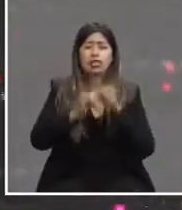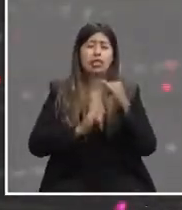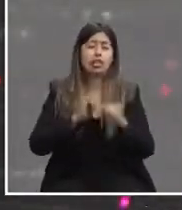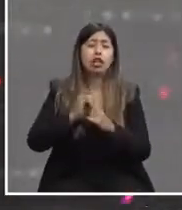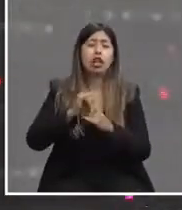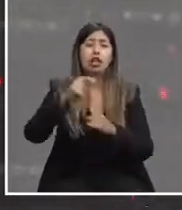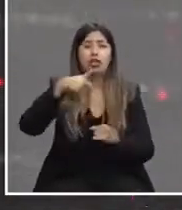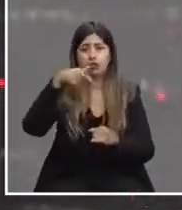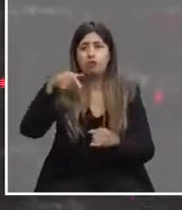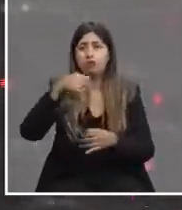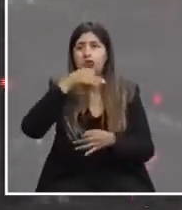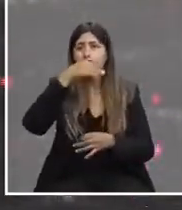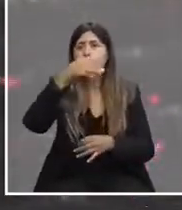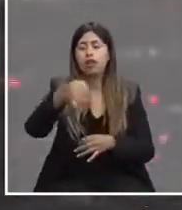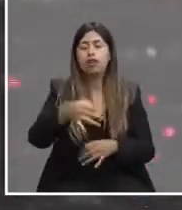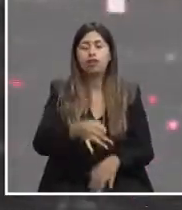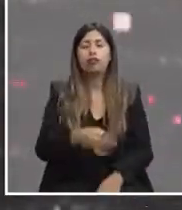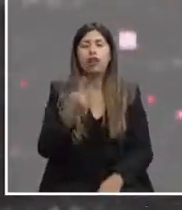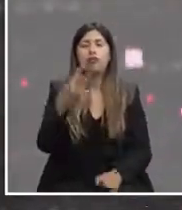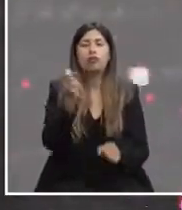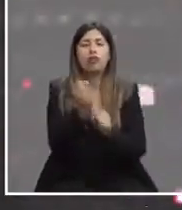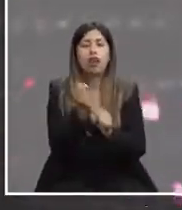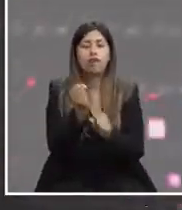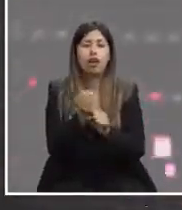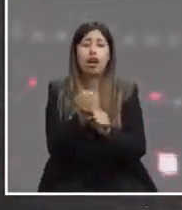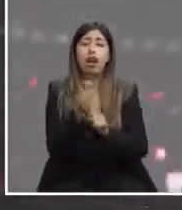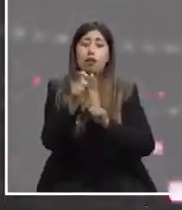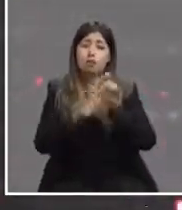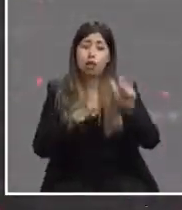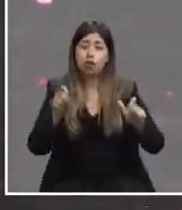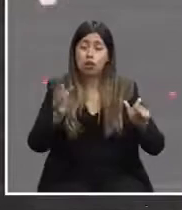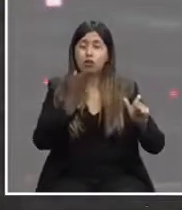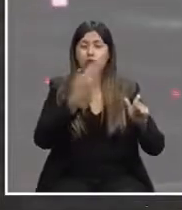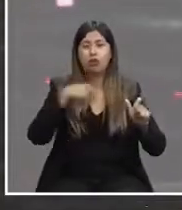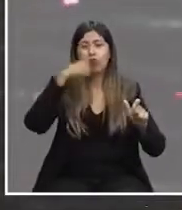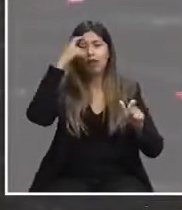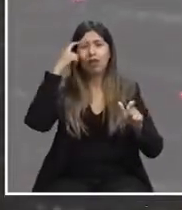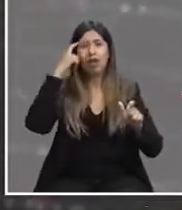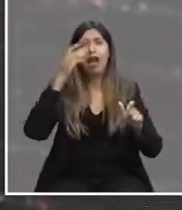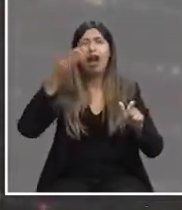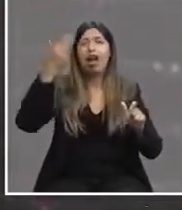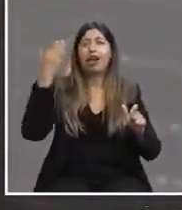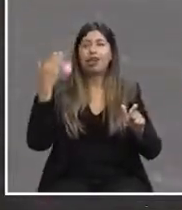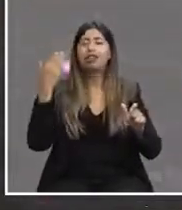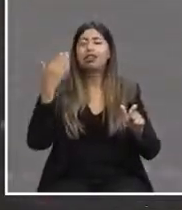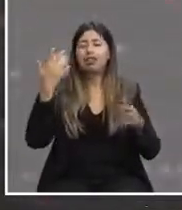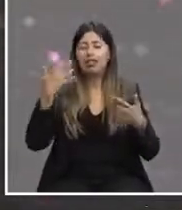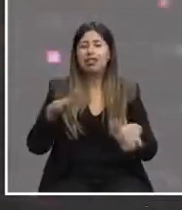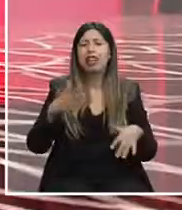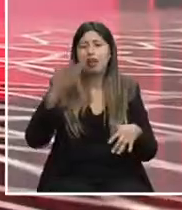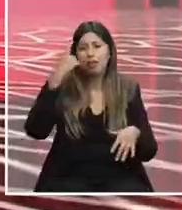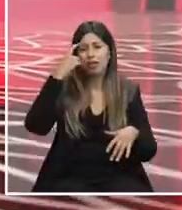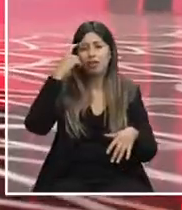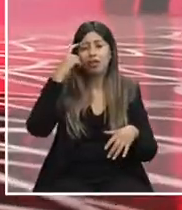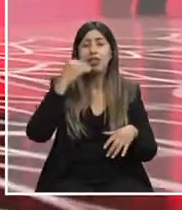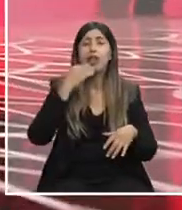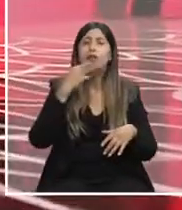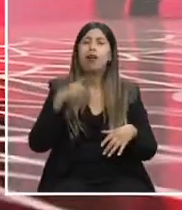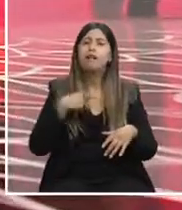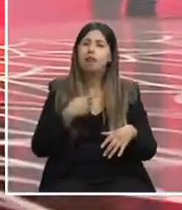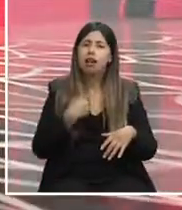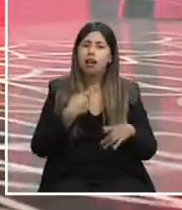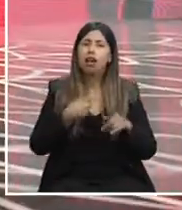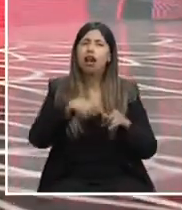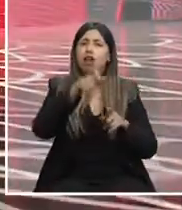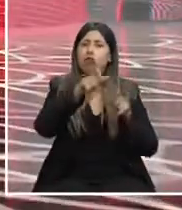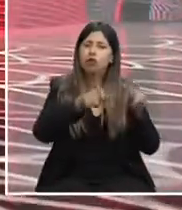Bacon, que ya habla de él en su gran obra. Las personas tendemos a creer aquello que ya creíamos, tendemos a darle validez a los